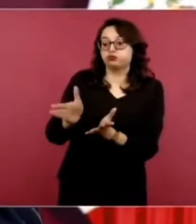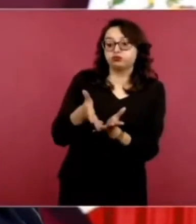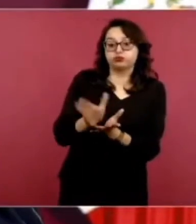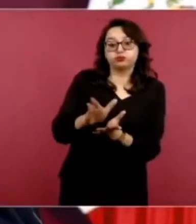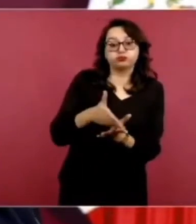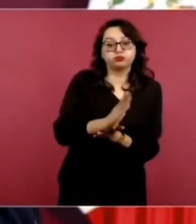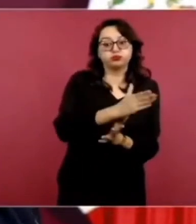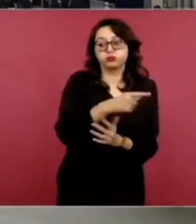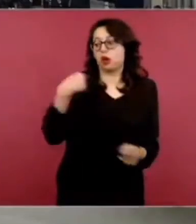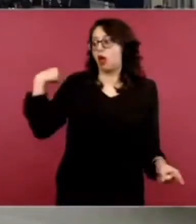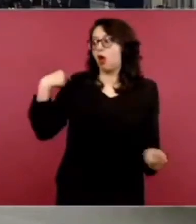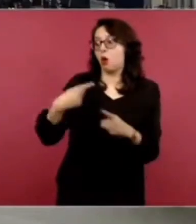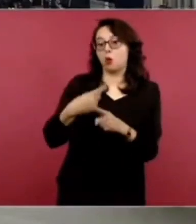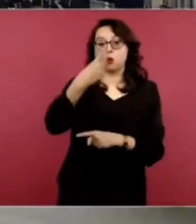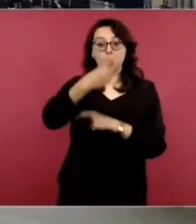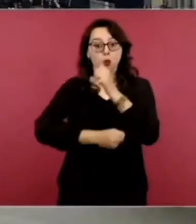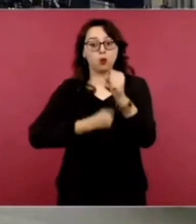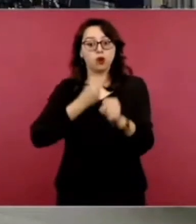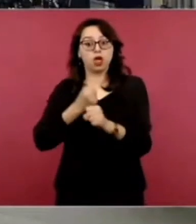un año.